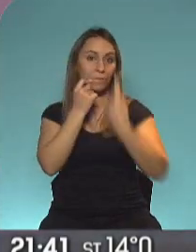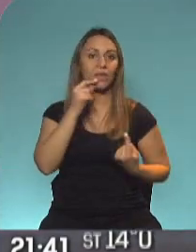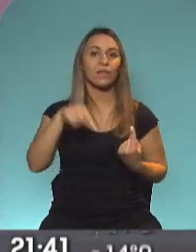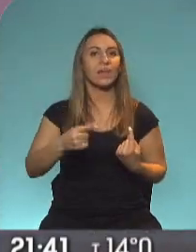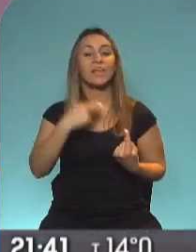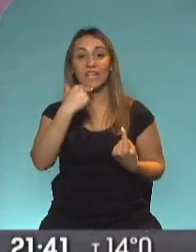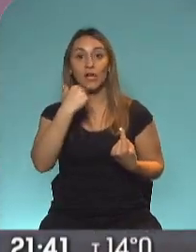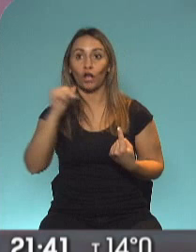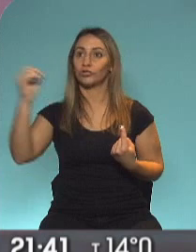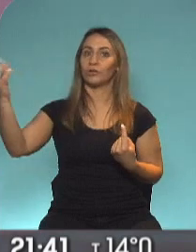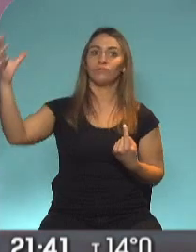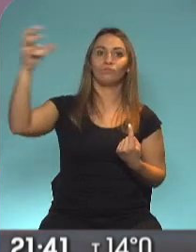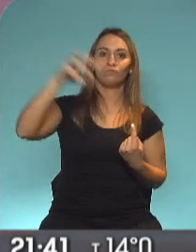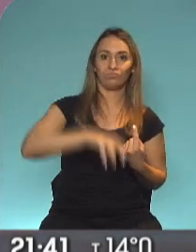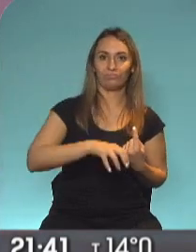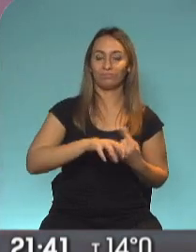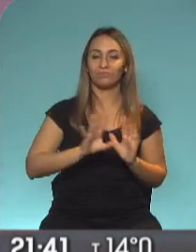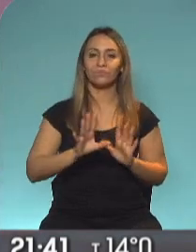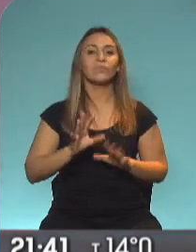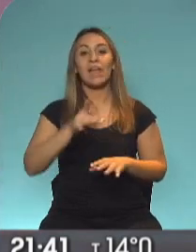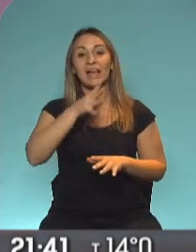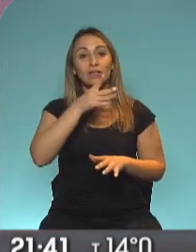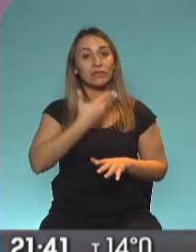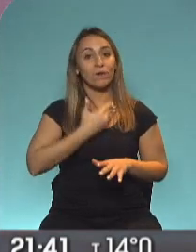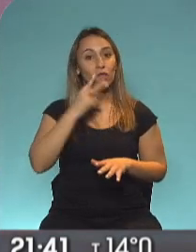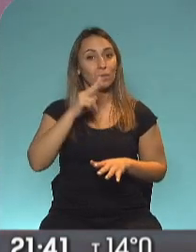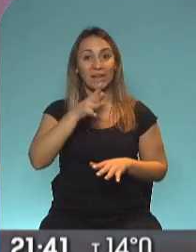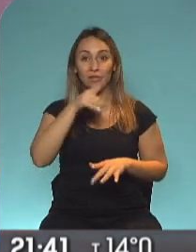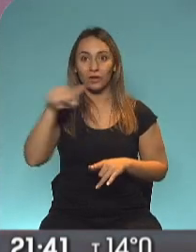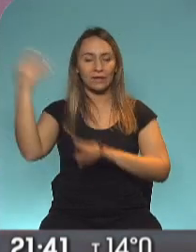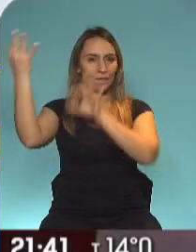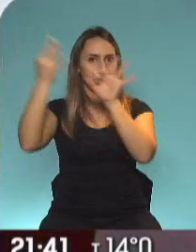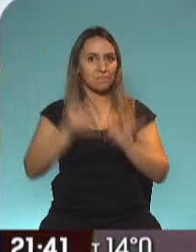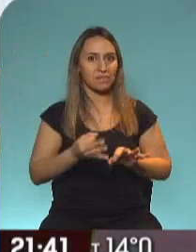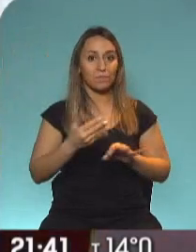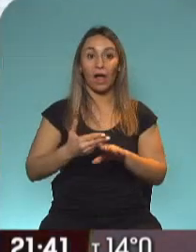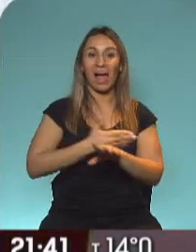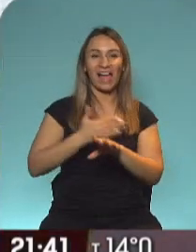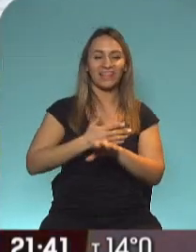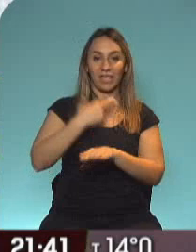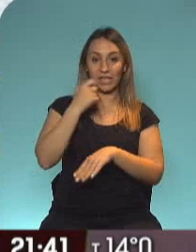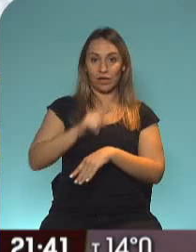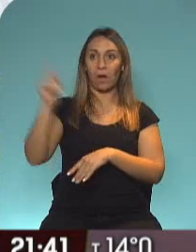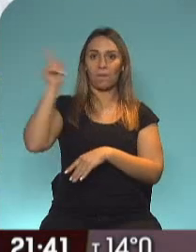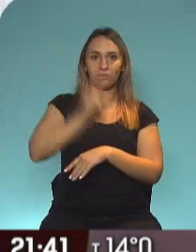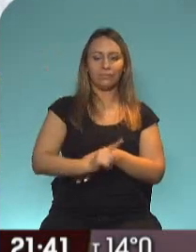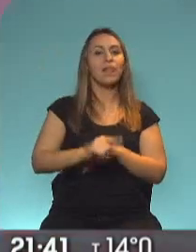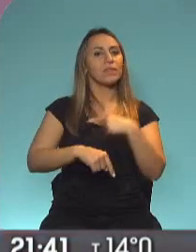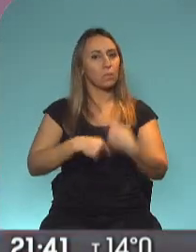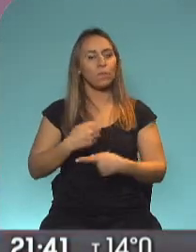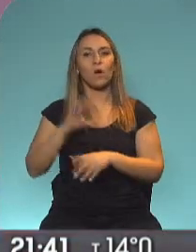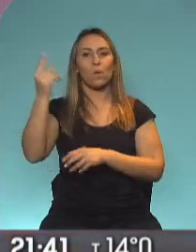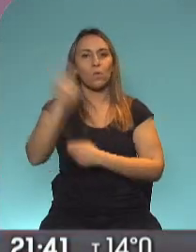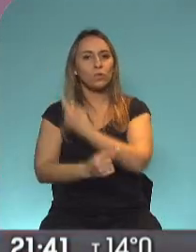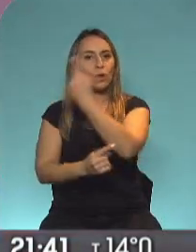En varias veces. Él llegó al país el 14 de febrero de 2014, pero antes había llegado un hijo y después fueron llegando de a uno sus